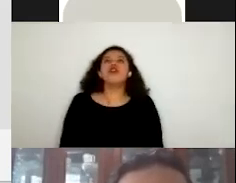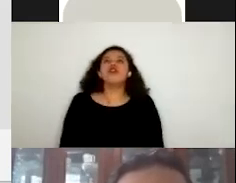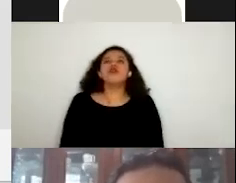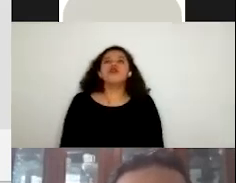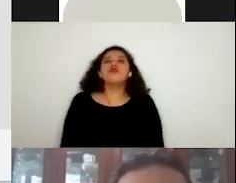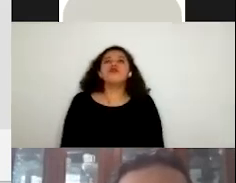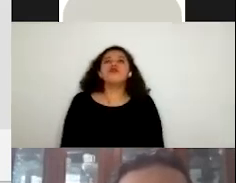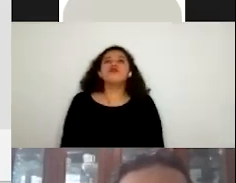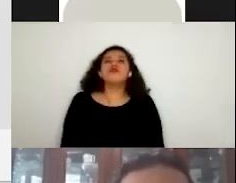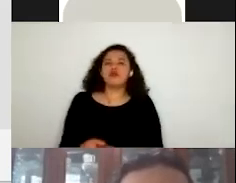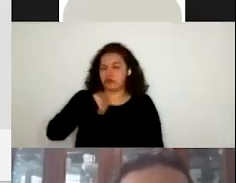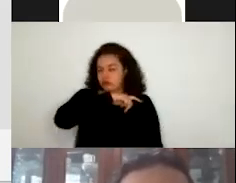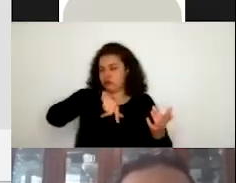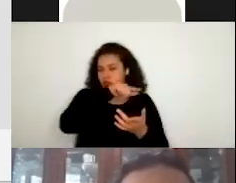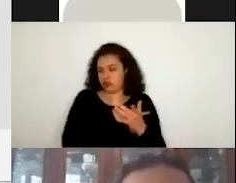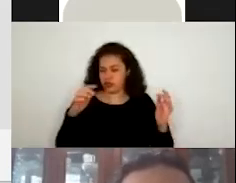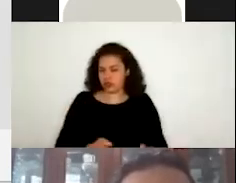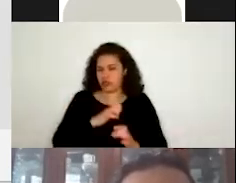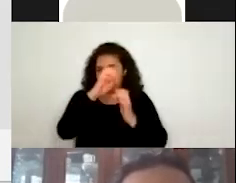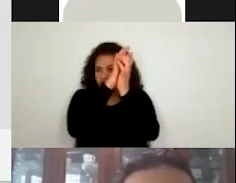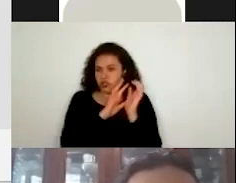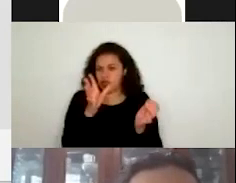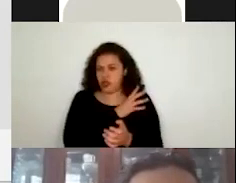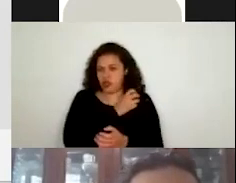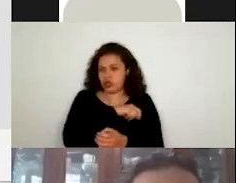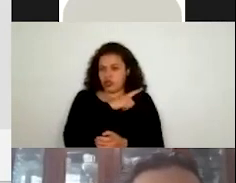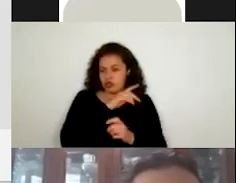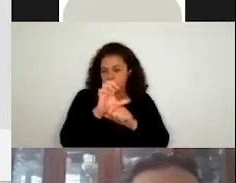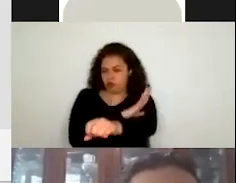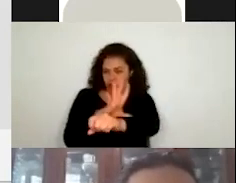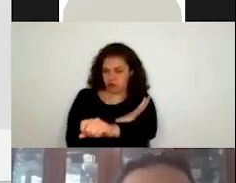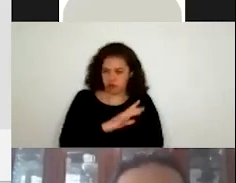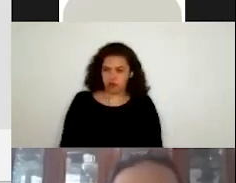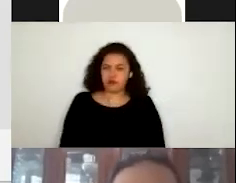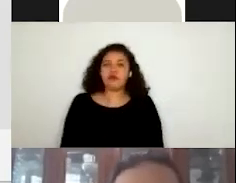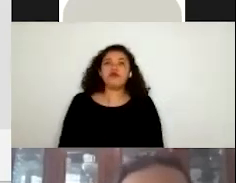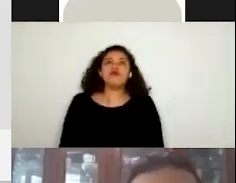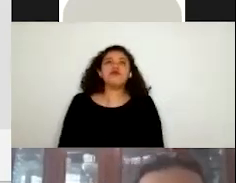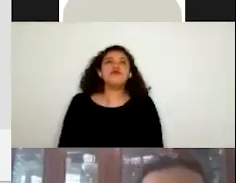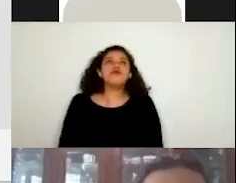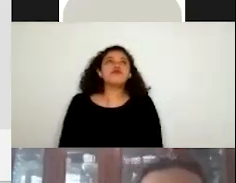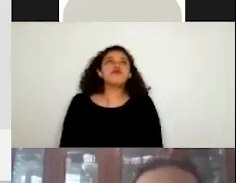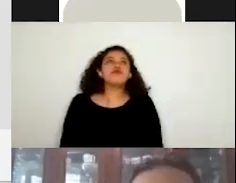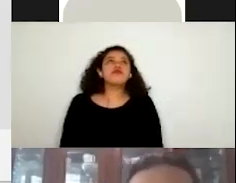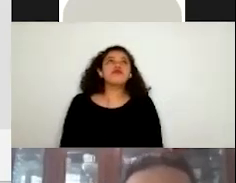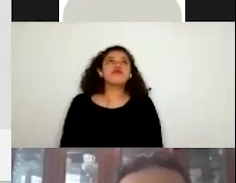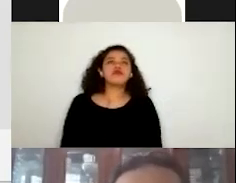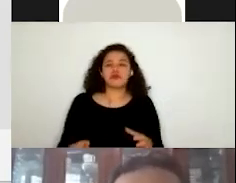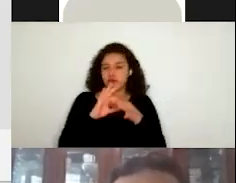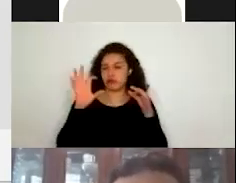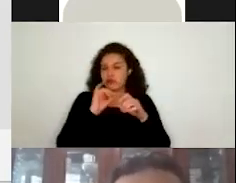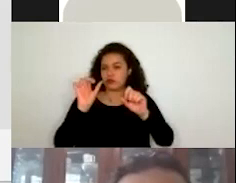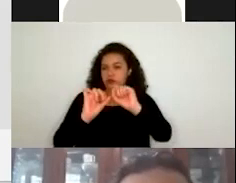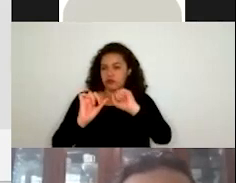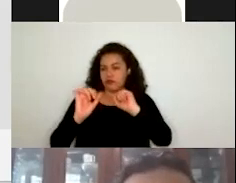instalaciones hidrosanitarias, nuestras instalaciones eléctricas, una descripción muy breve de los elevadores de personas y de cargas